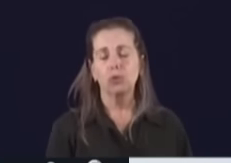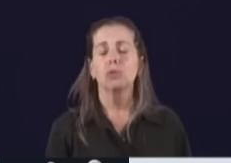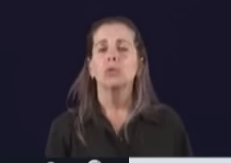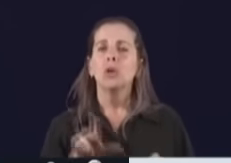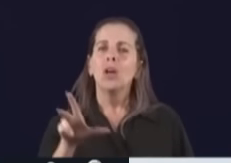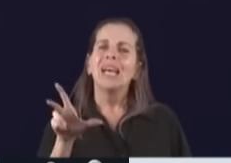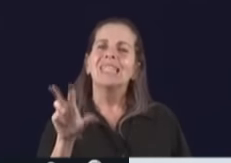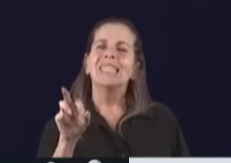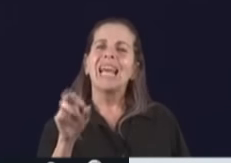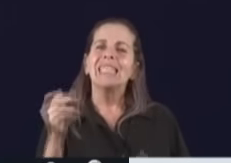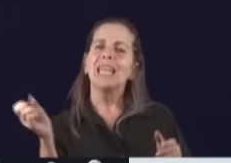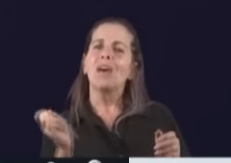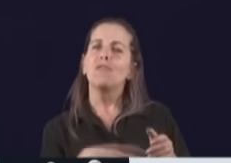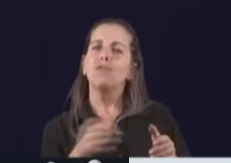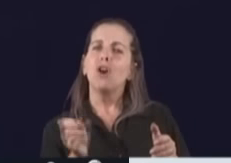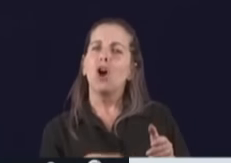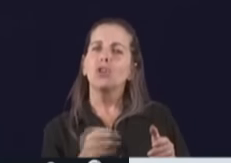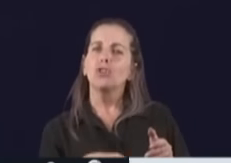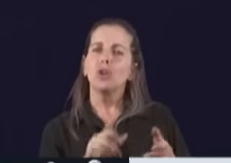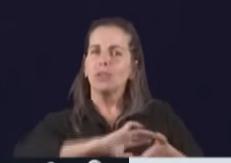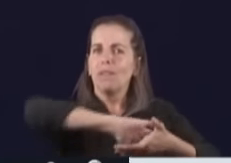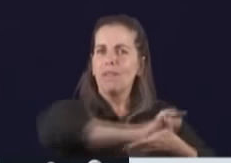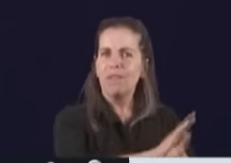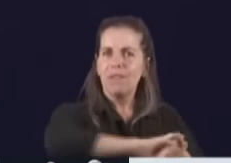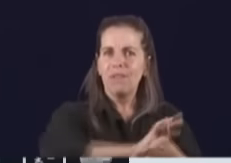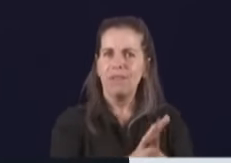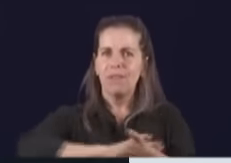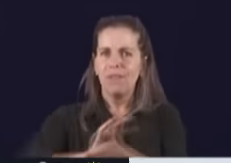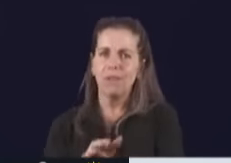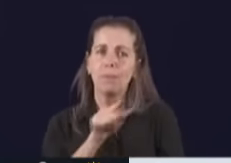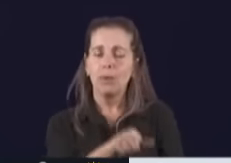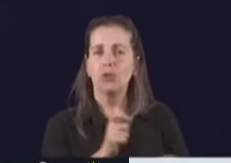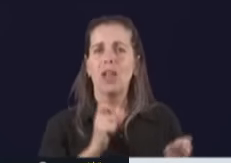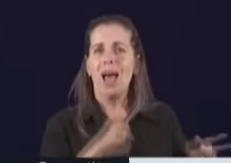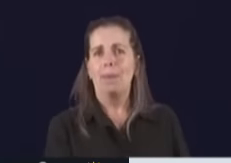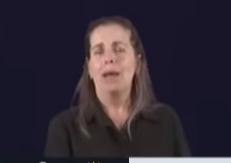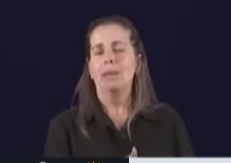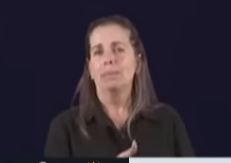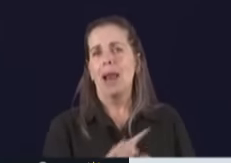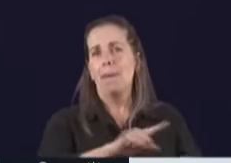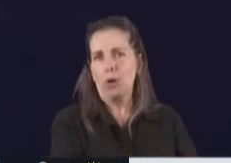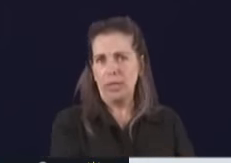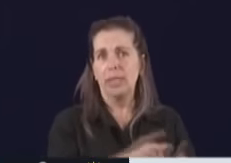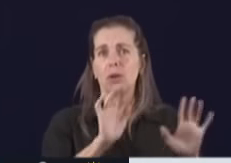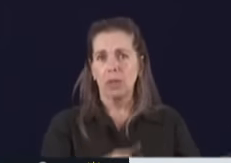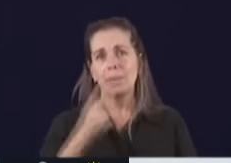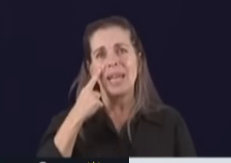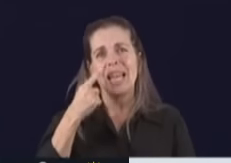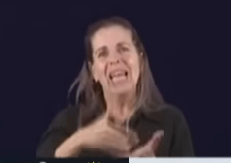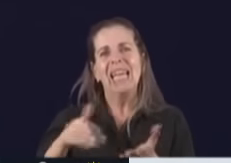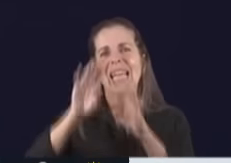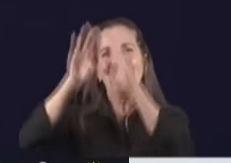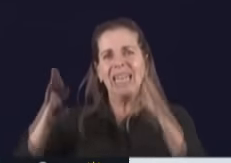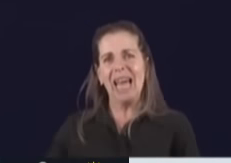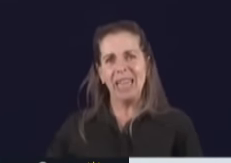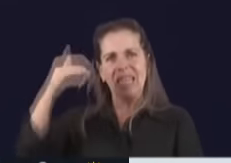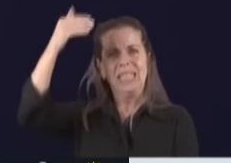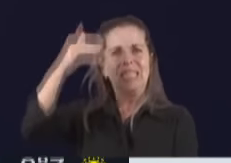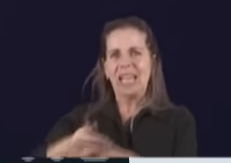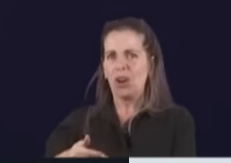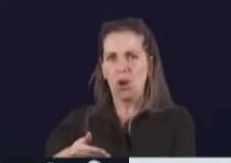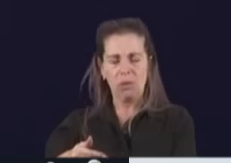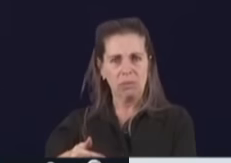fiduciarios que funcionaban como cajas políticas y se eliminó el INADI con 430 empleados y millones de pesos